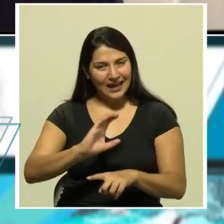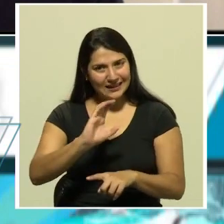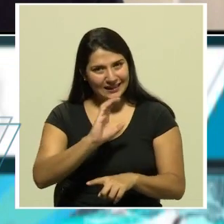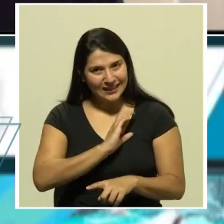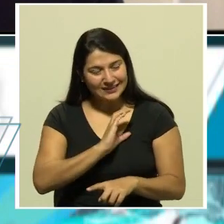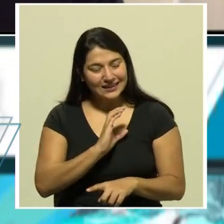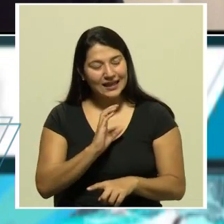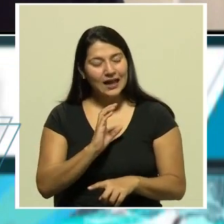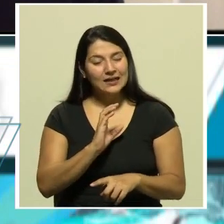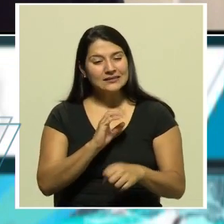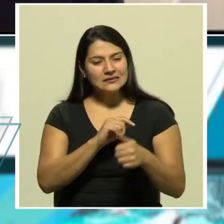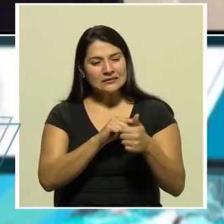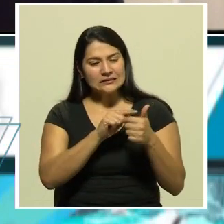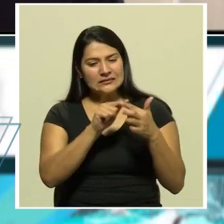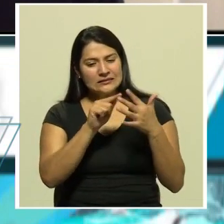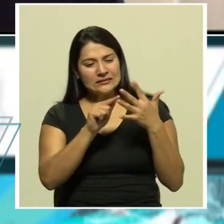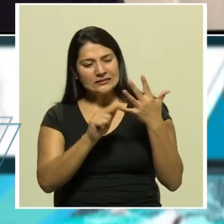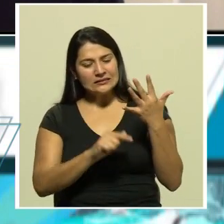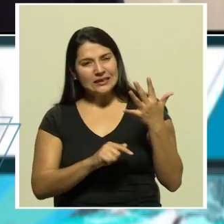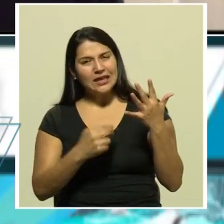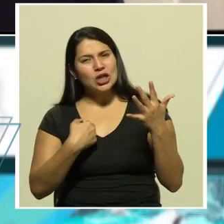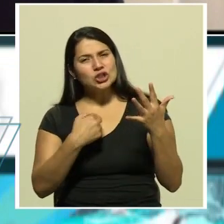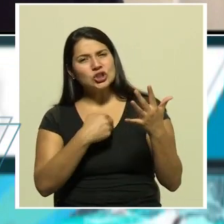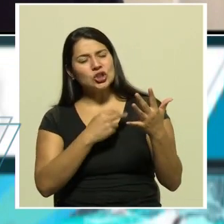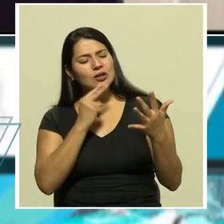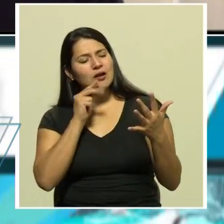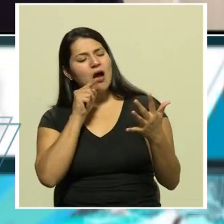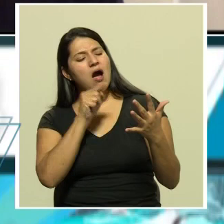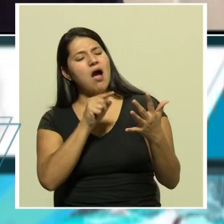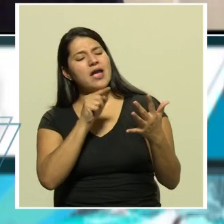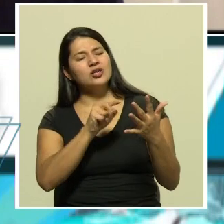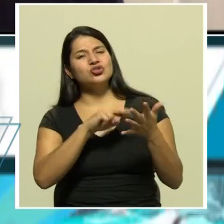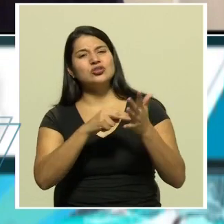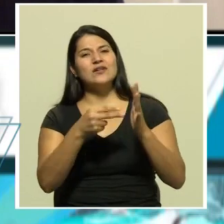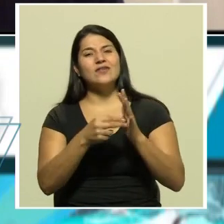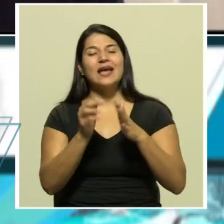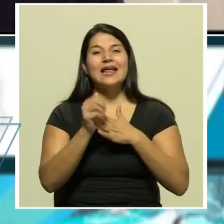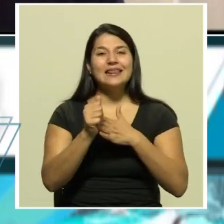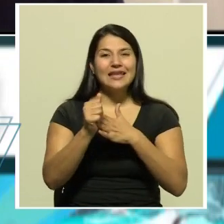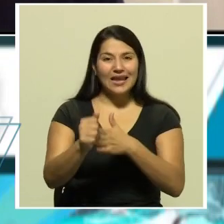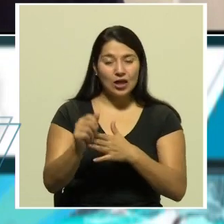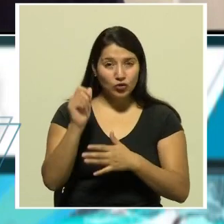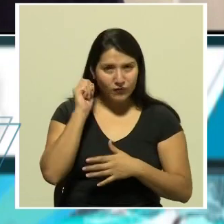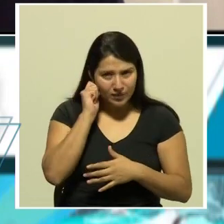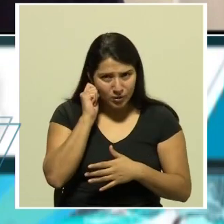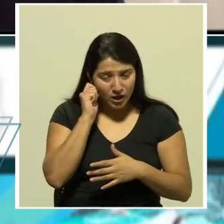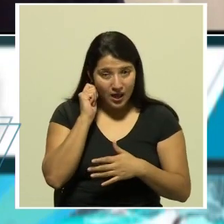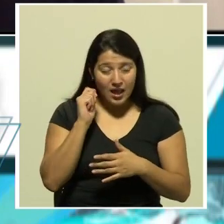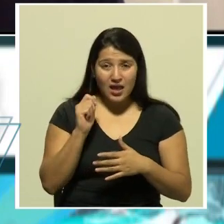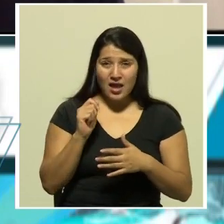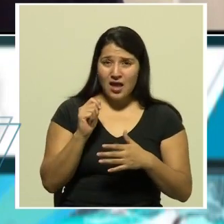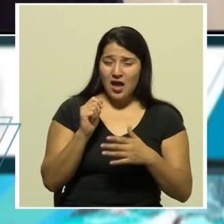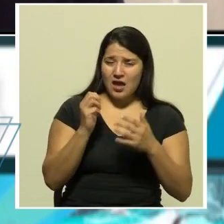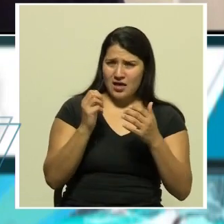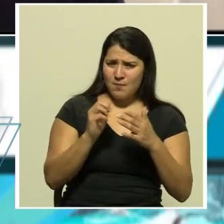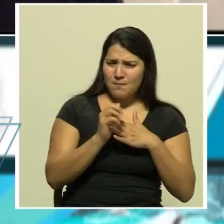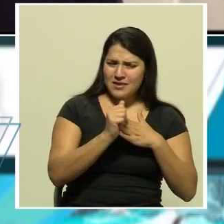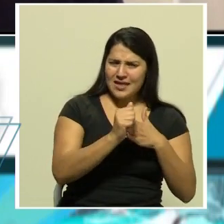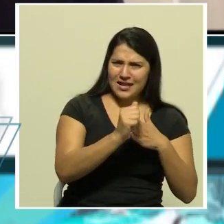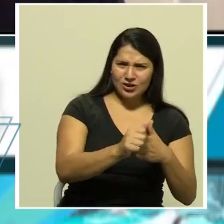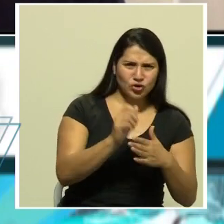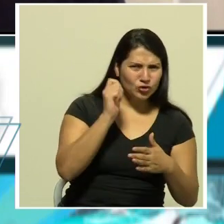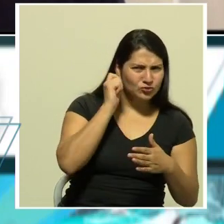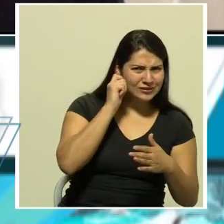pueda decir, de eso se trata el liderazgo femenino. ¿Hay un liderazgo femenino distinto del liderazgo